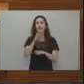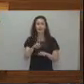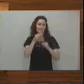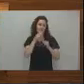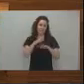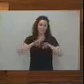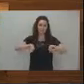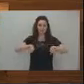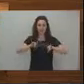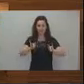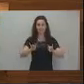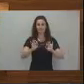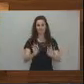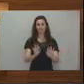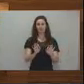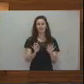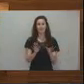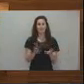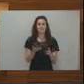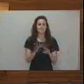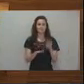la diferencia entre un proyecto de izquierda y un proyecto de derecha.